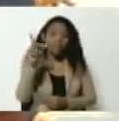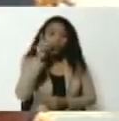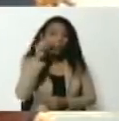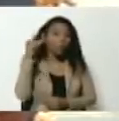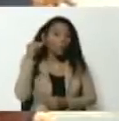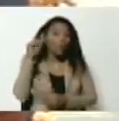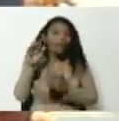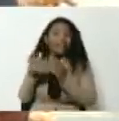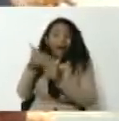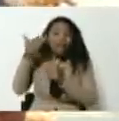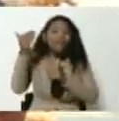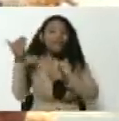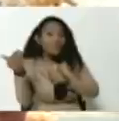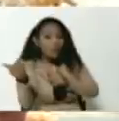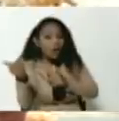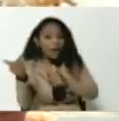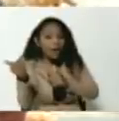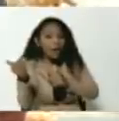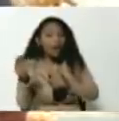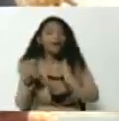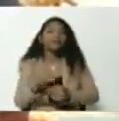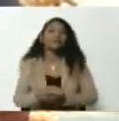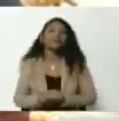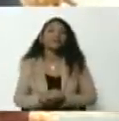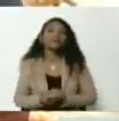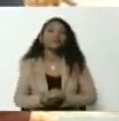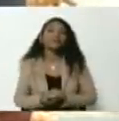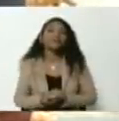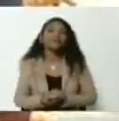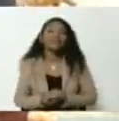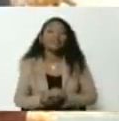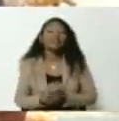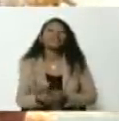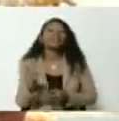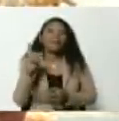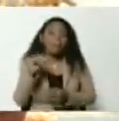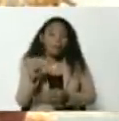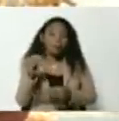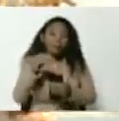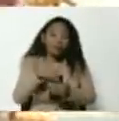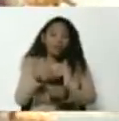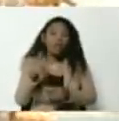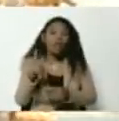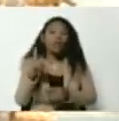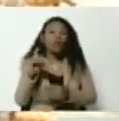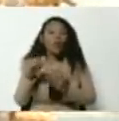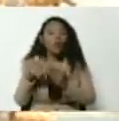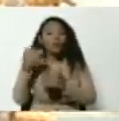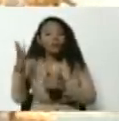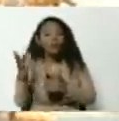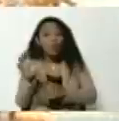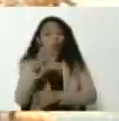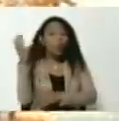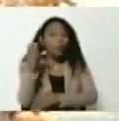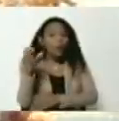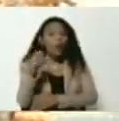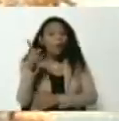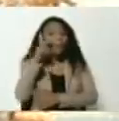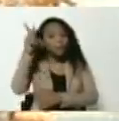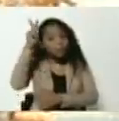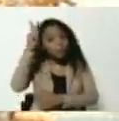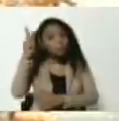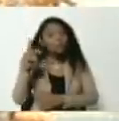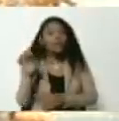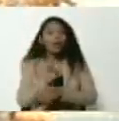y venezolanos que se encuentran en el exterior, e incluido los extranjeros, colombianos, peruanos,